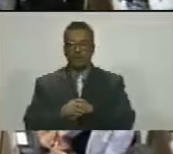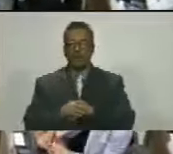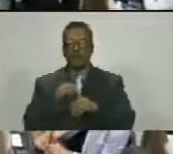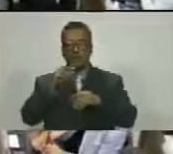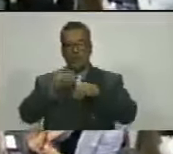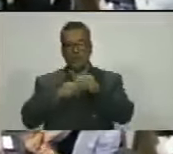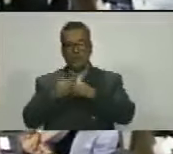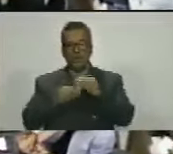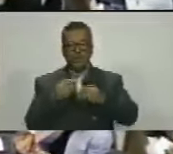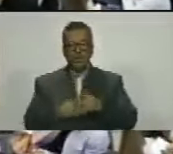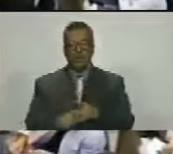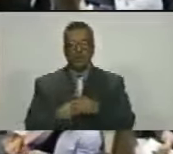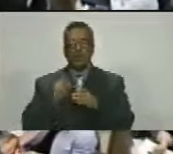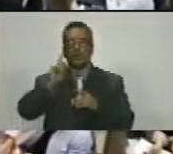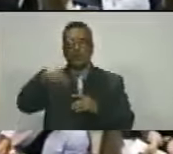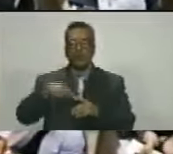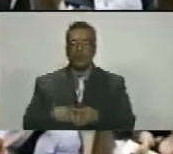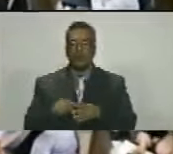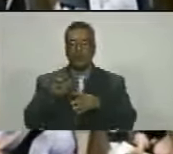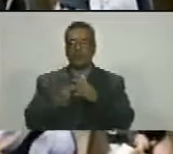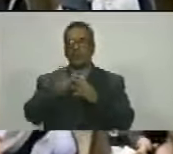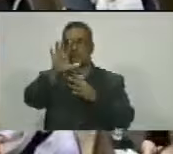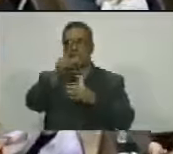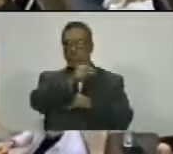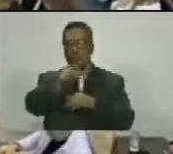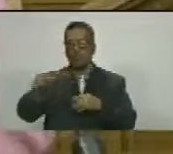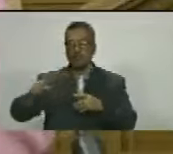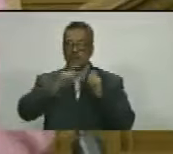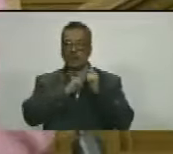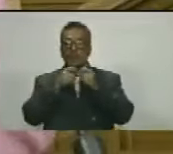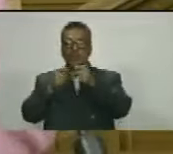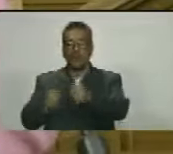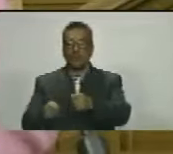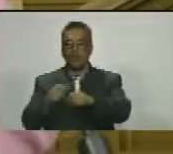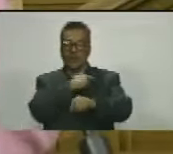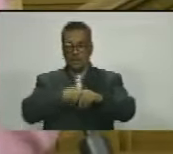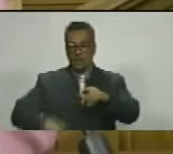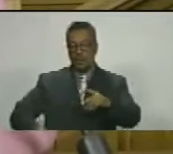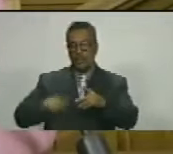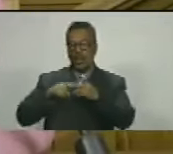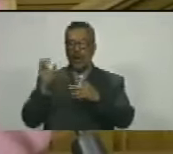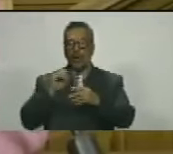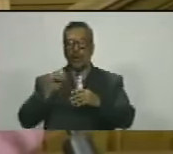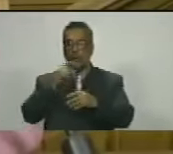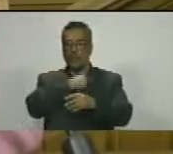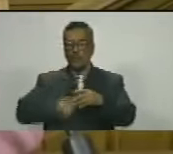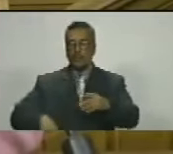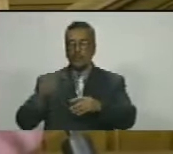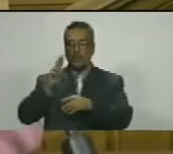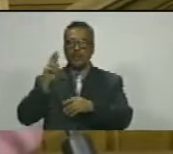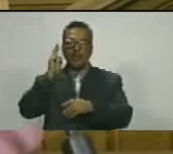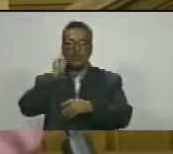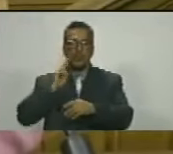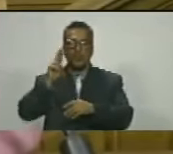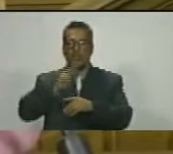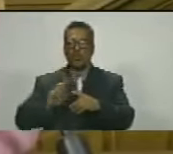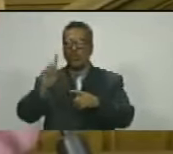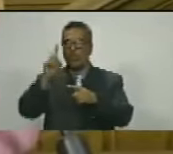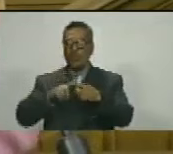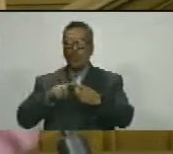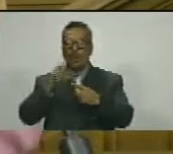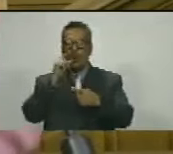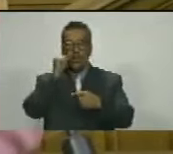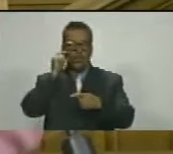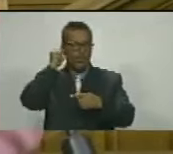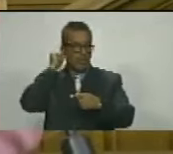estará conformado además por cinco personas designadas por el presidente o presidenta de la república un o